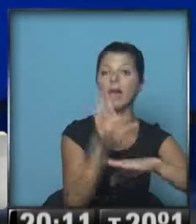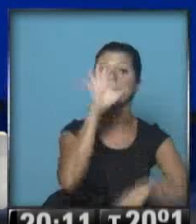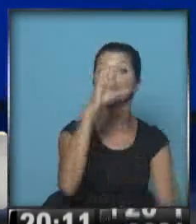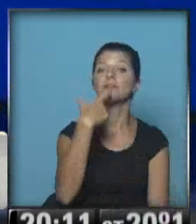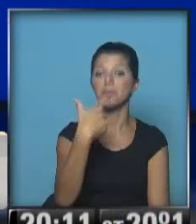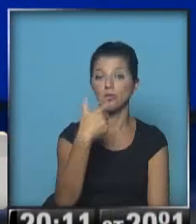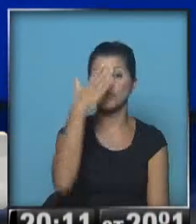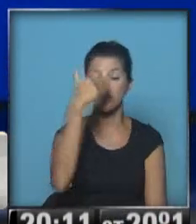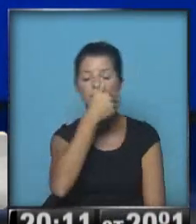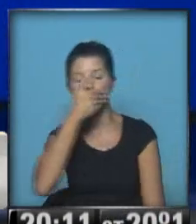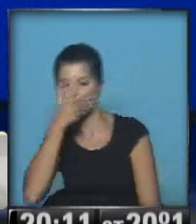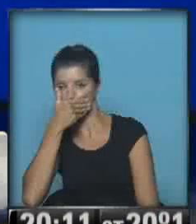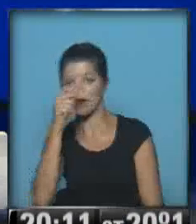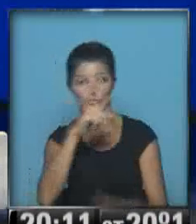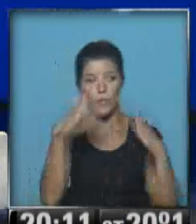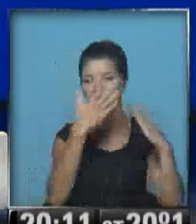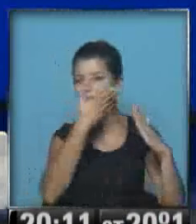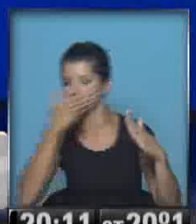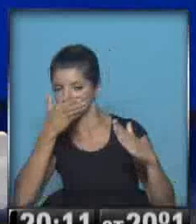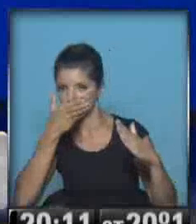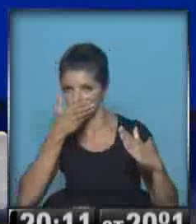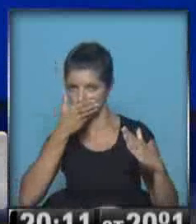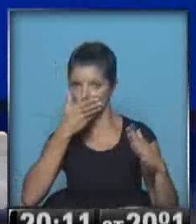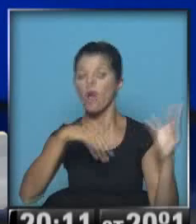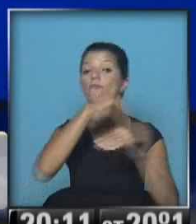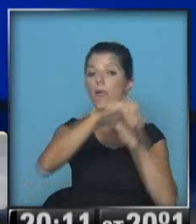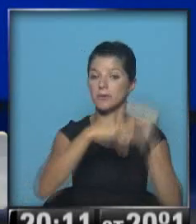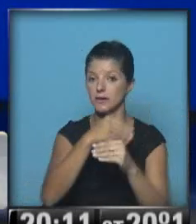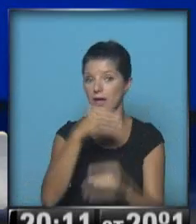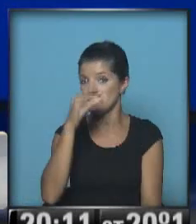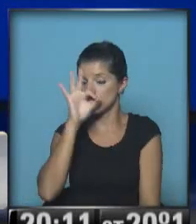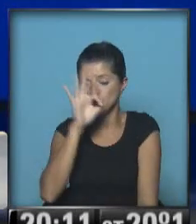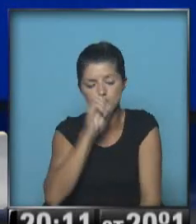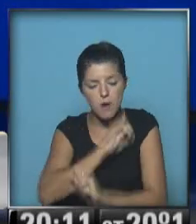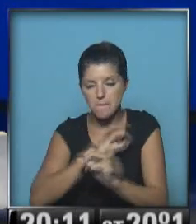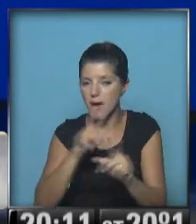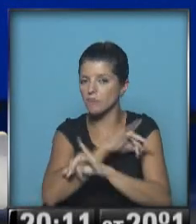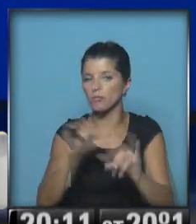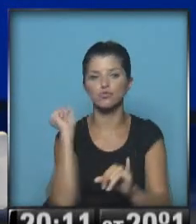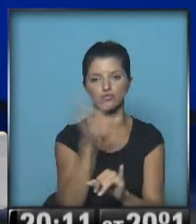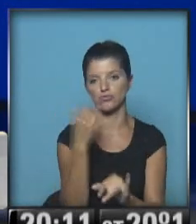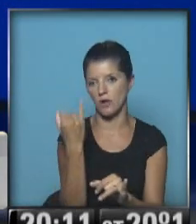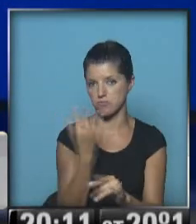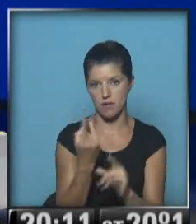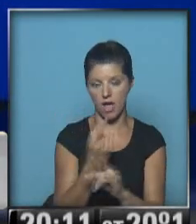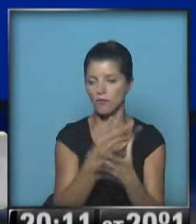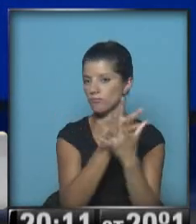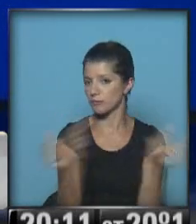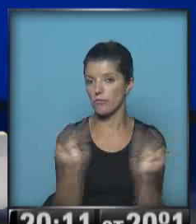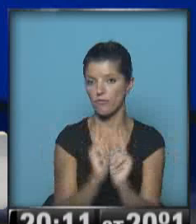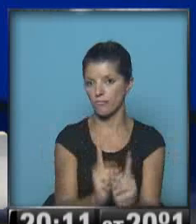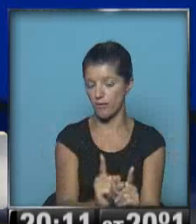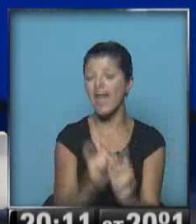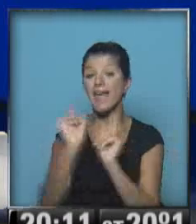secuestrado de su casa con su familia y nunca más se supo su destino Este era el país que